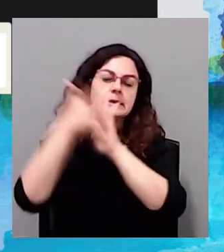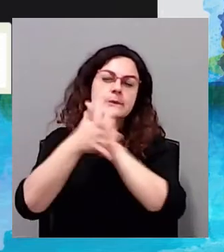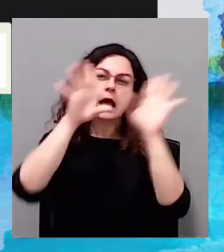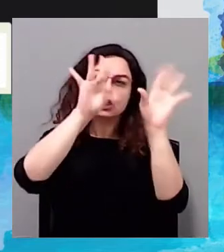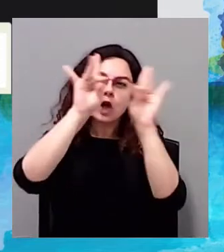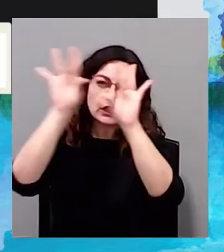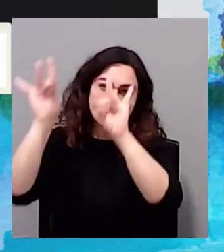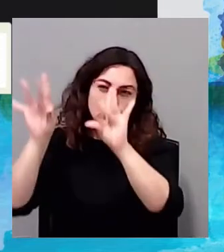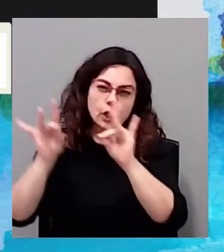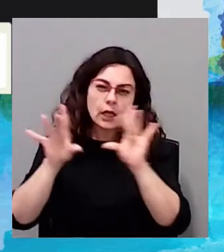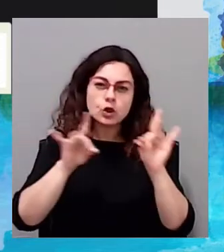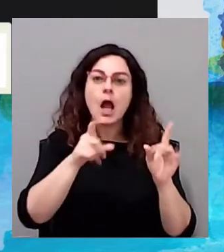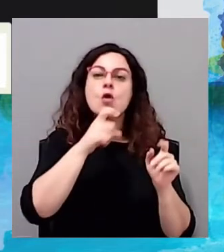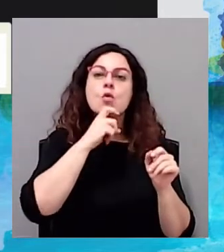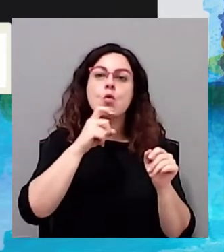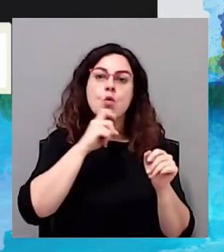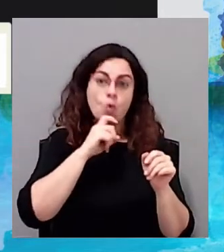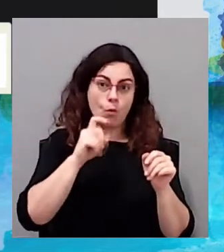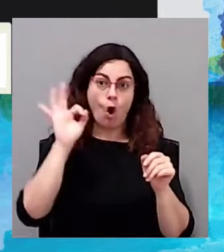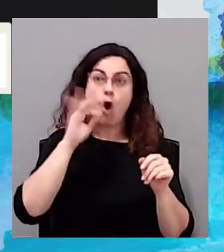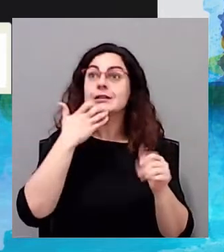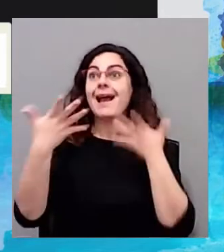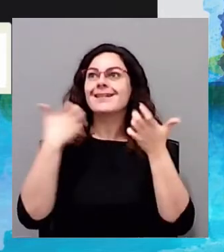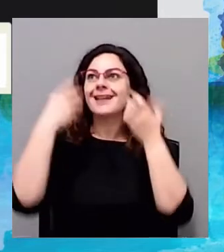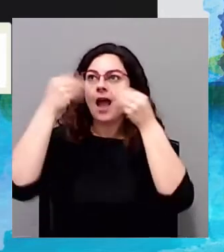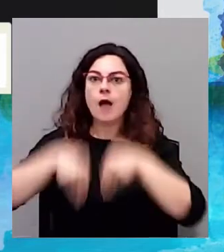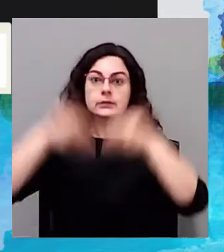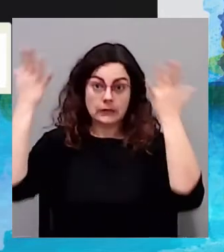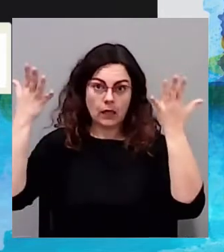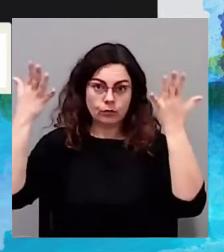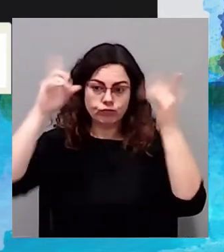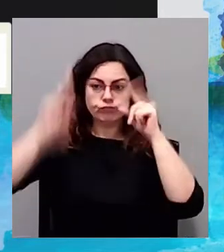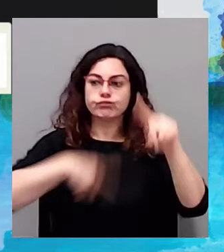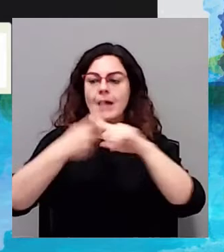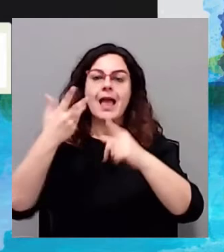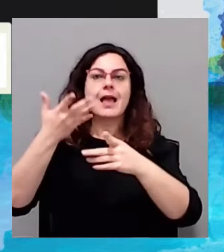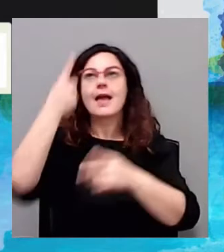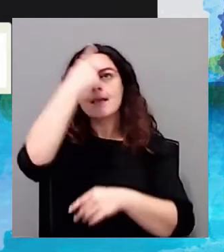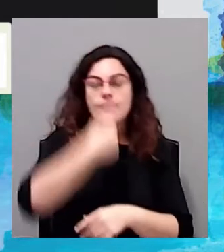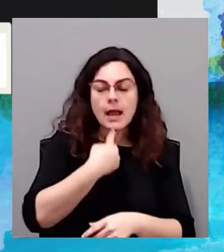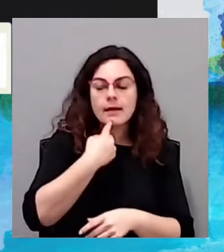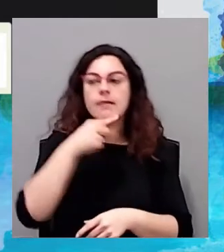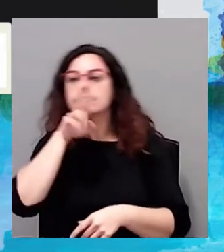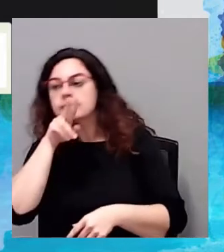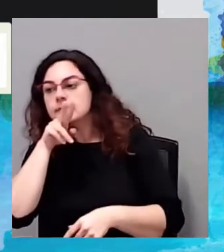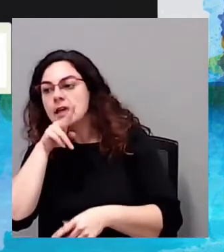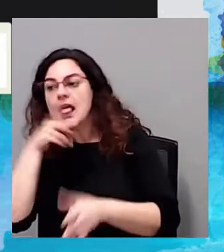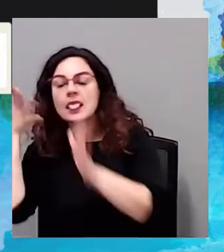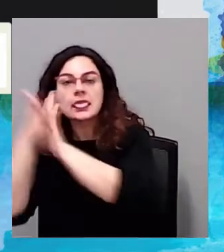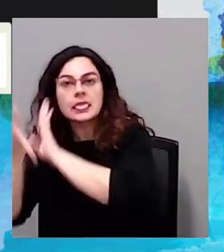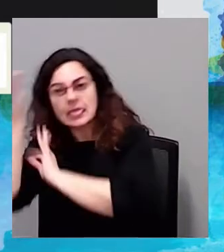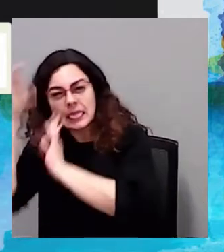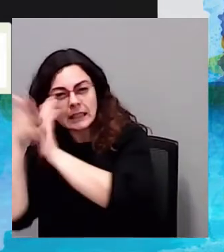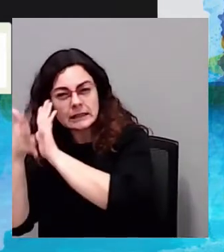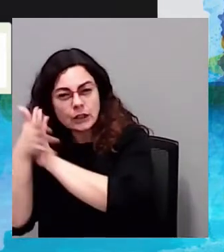dimensiones y son obras de arte abstracto. Y siempre es importante evaluar las imágenes y la guía verbal y la descripción por parte de